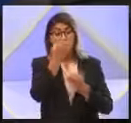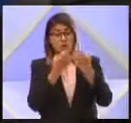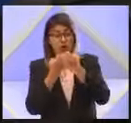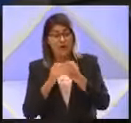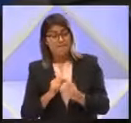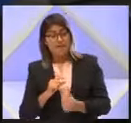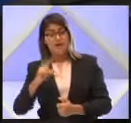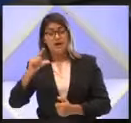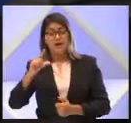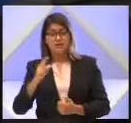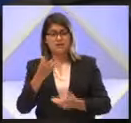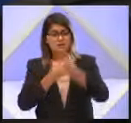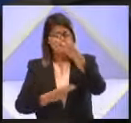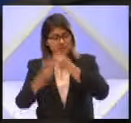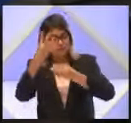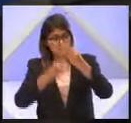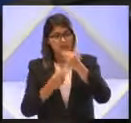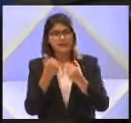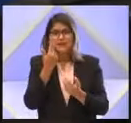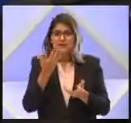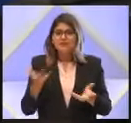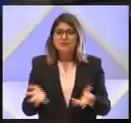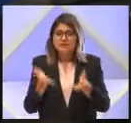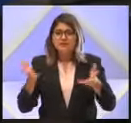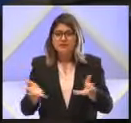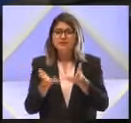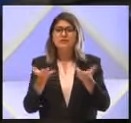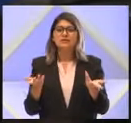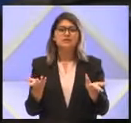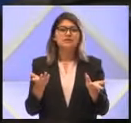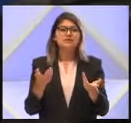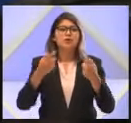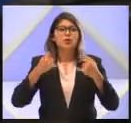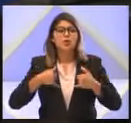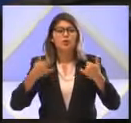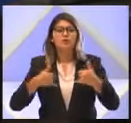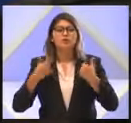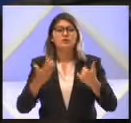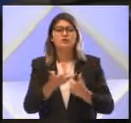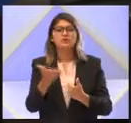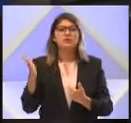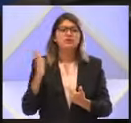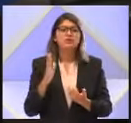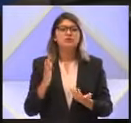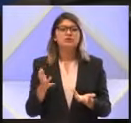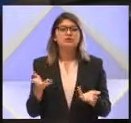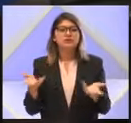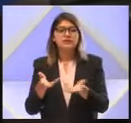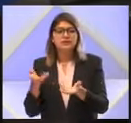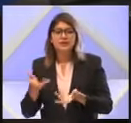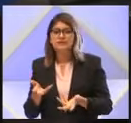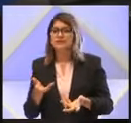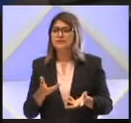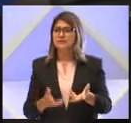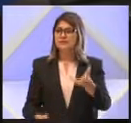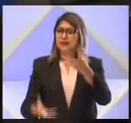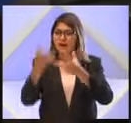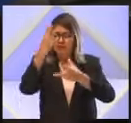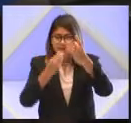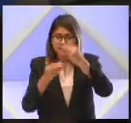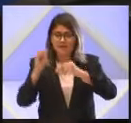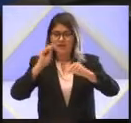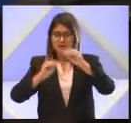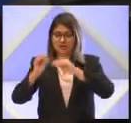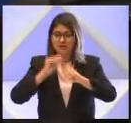productores creadores de contenidos de tecnologías no queremos eternamente importarla y consumirla